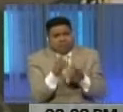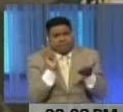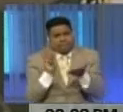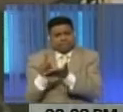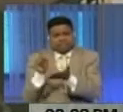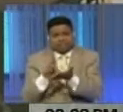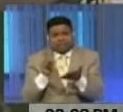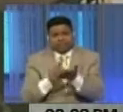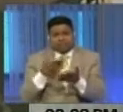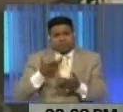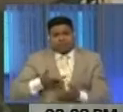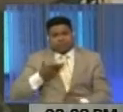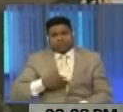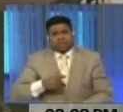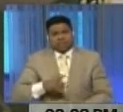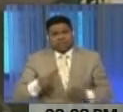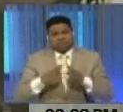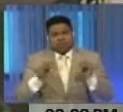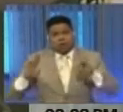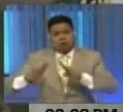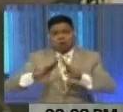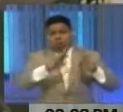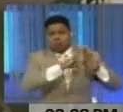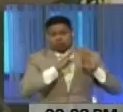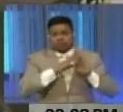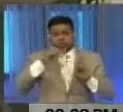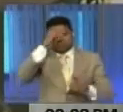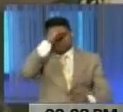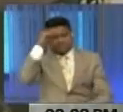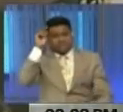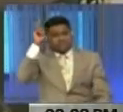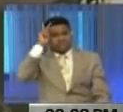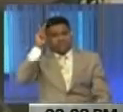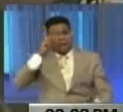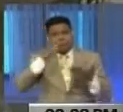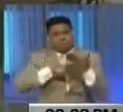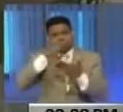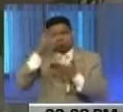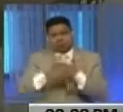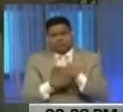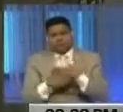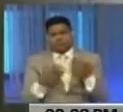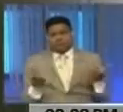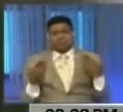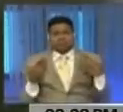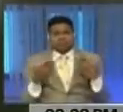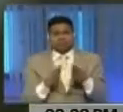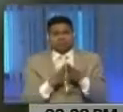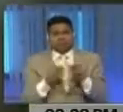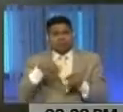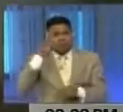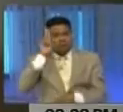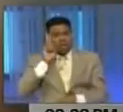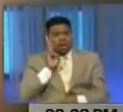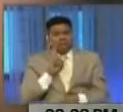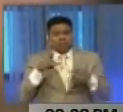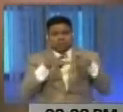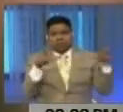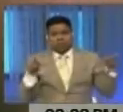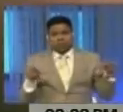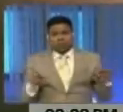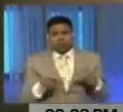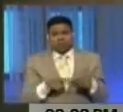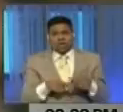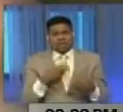nuestros pueblos y comunidades indígenas. Vamos a emprender un programa de restauración temprana y saneamiento de las áreas afectadas por